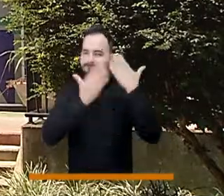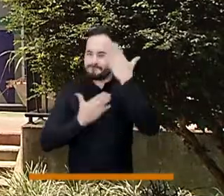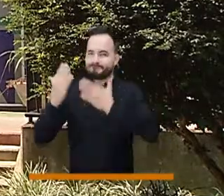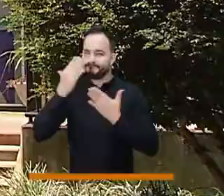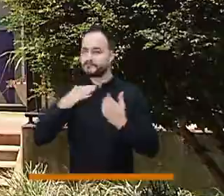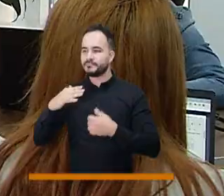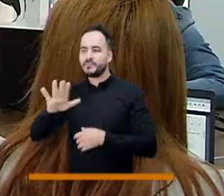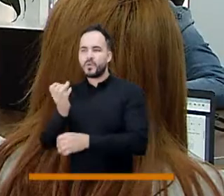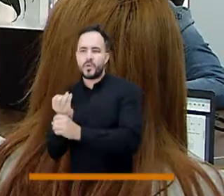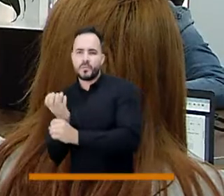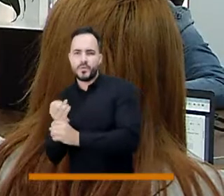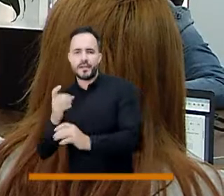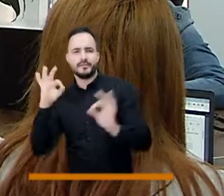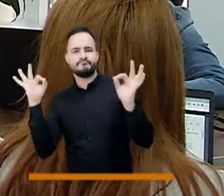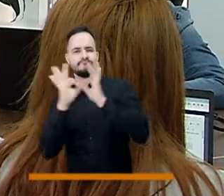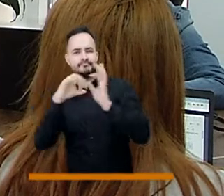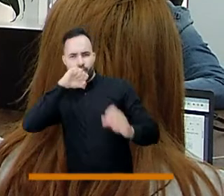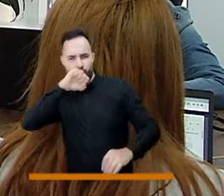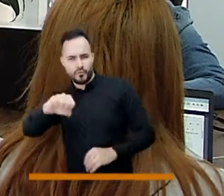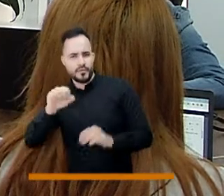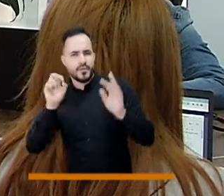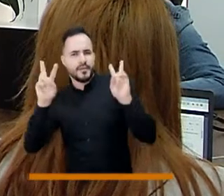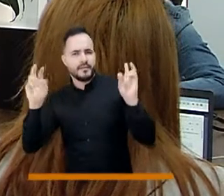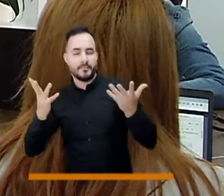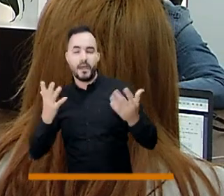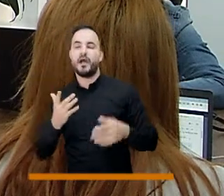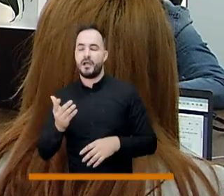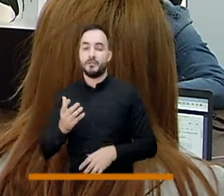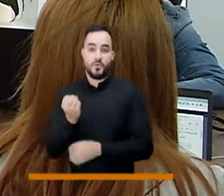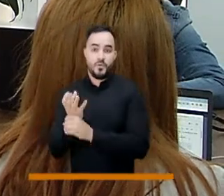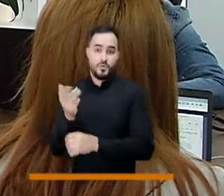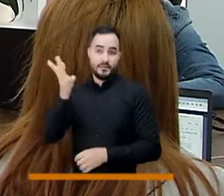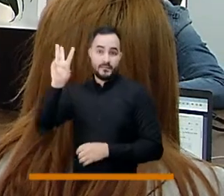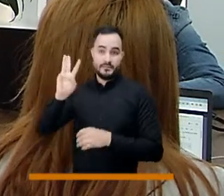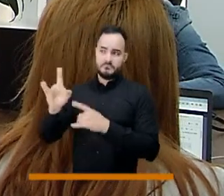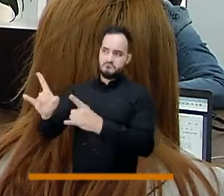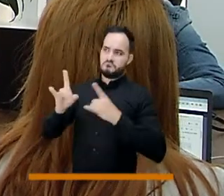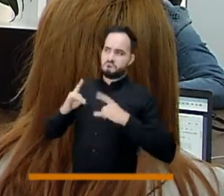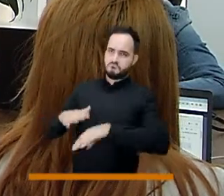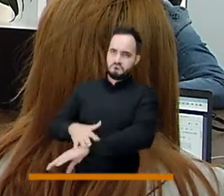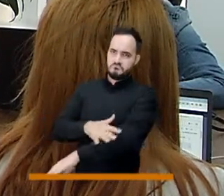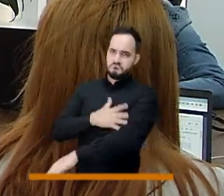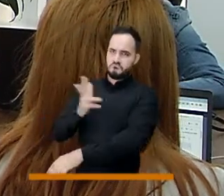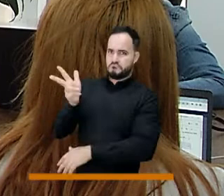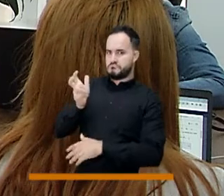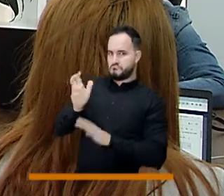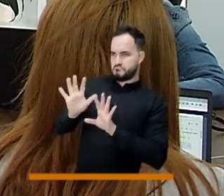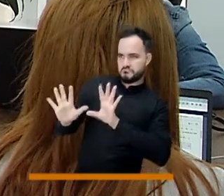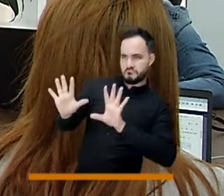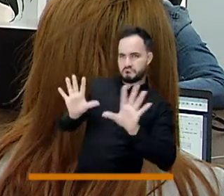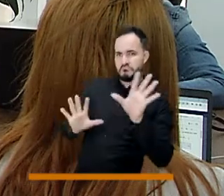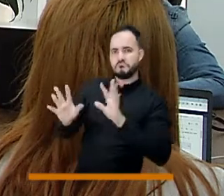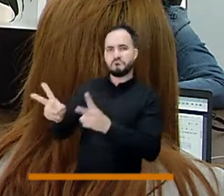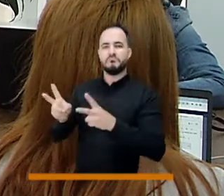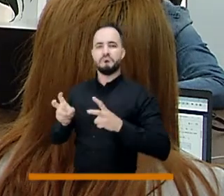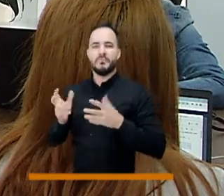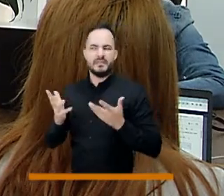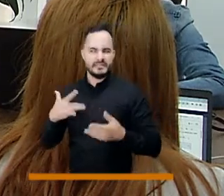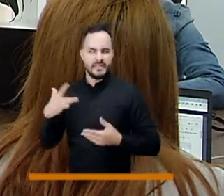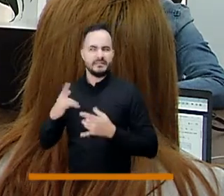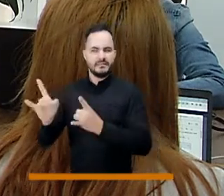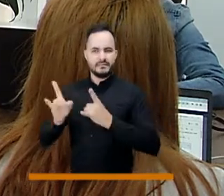hay que analizar cuáles son las vocaciones de cada comuna. En el caso de la Comuna 13, por